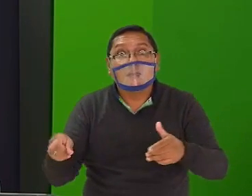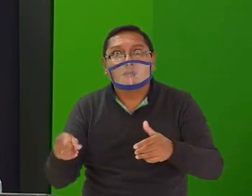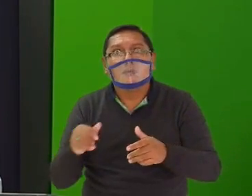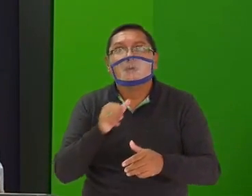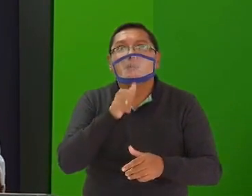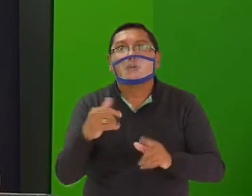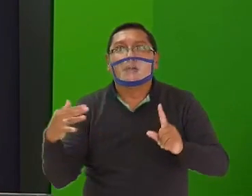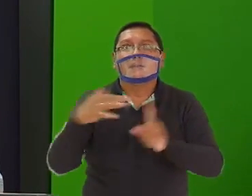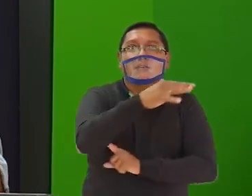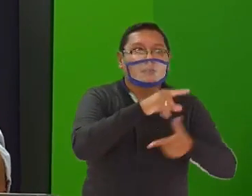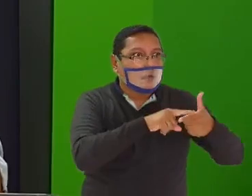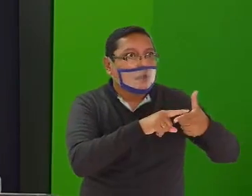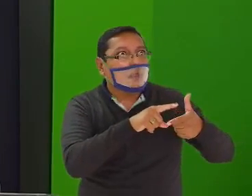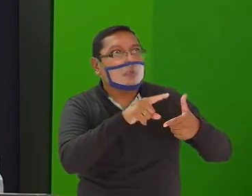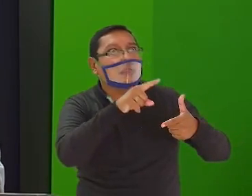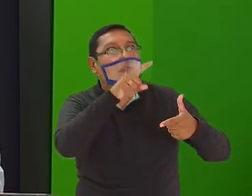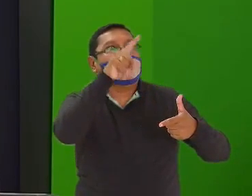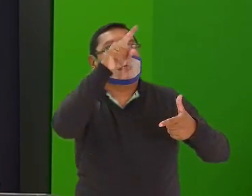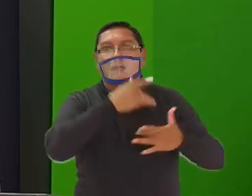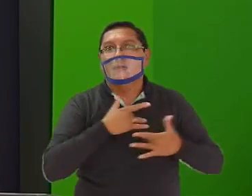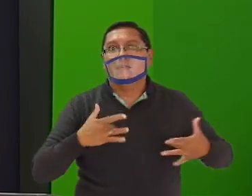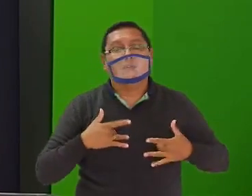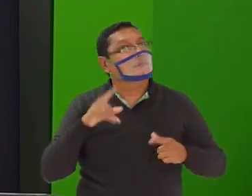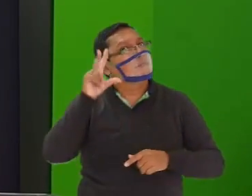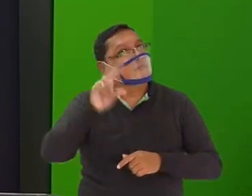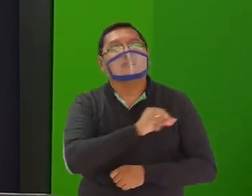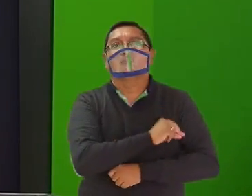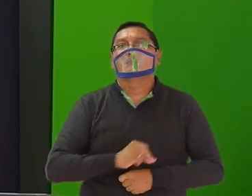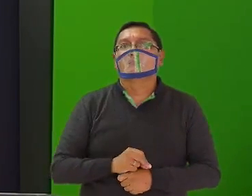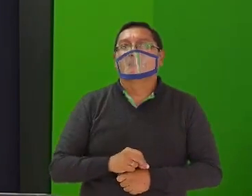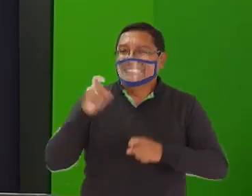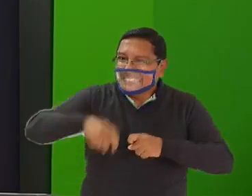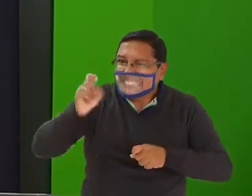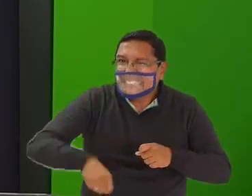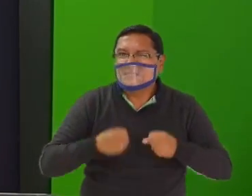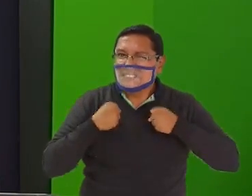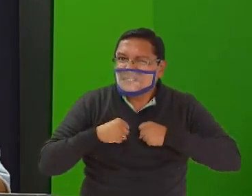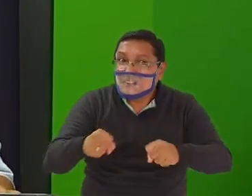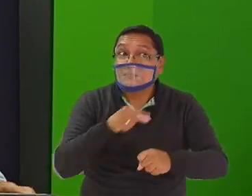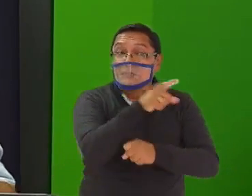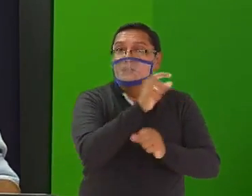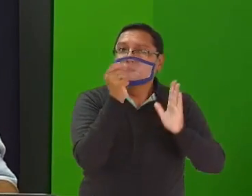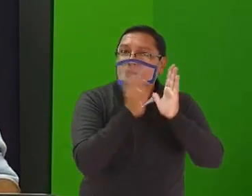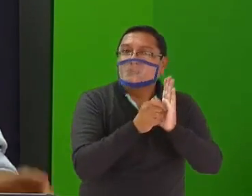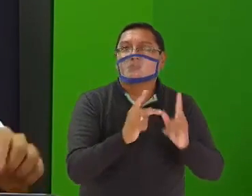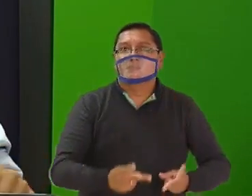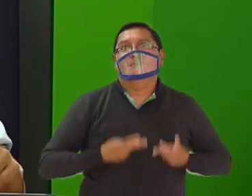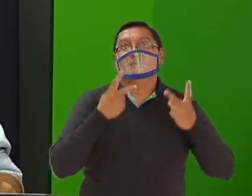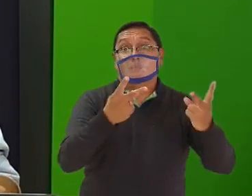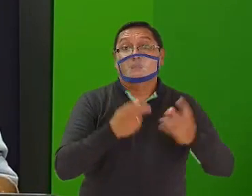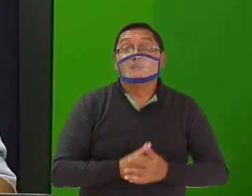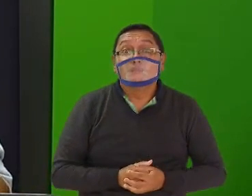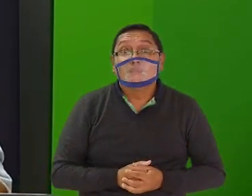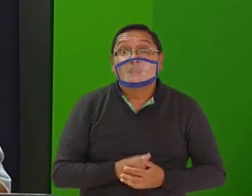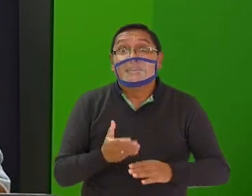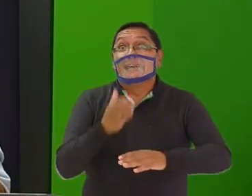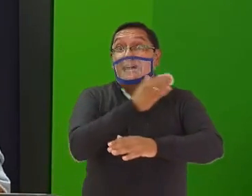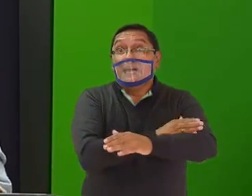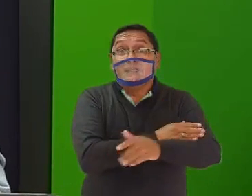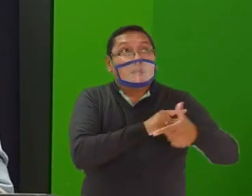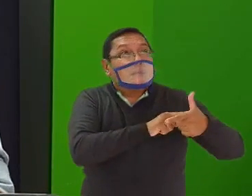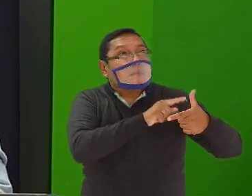salud que tanto nos costaron bajar y que representan vidas humanas. Lo bajamos primero con una